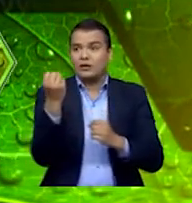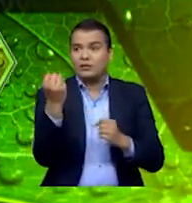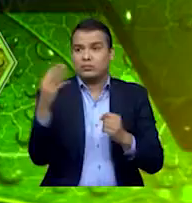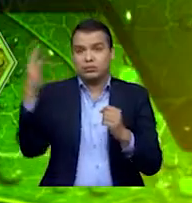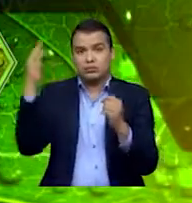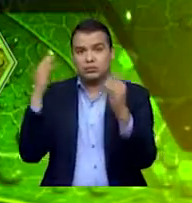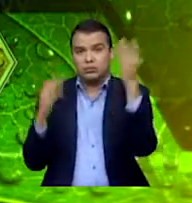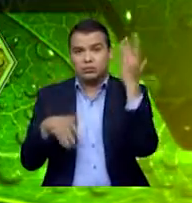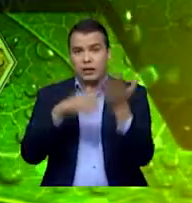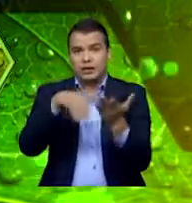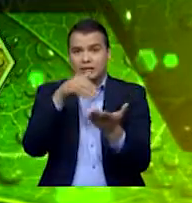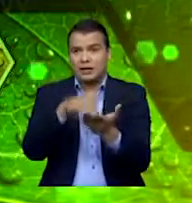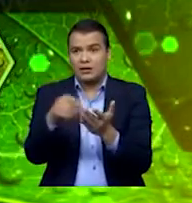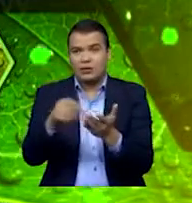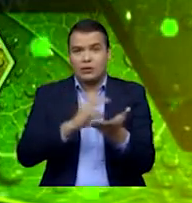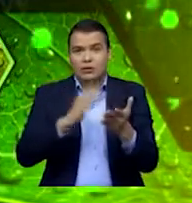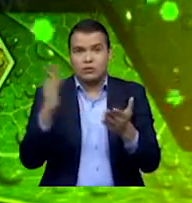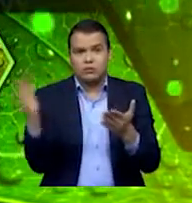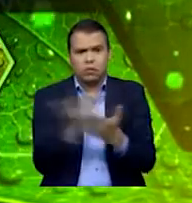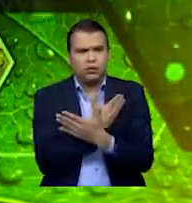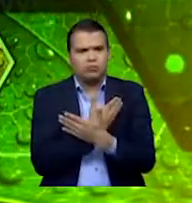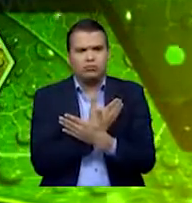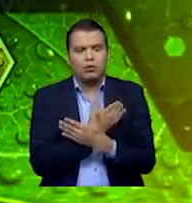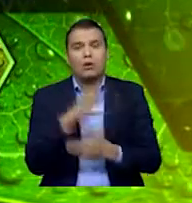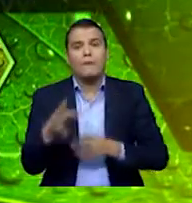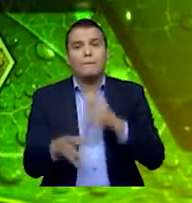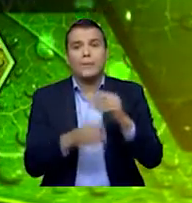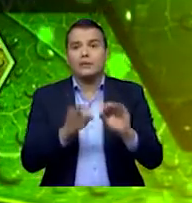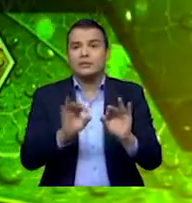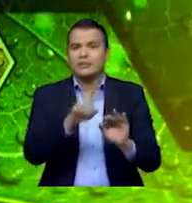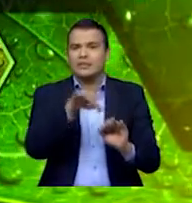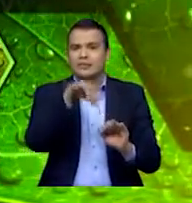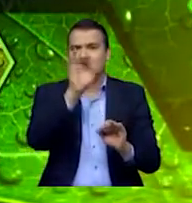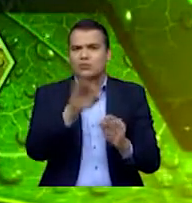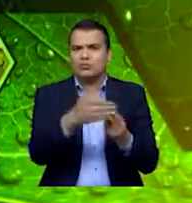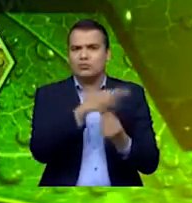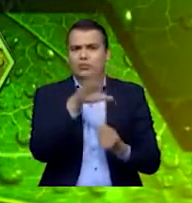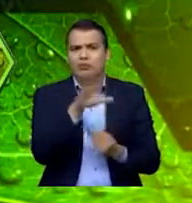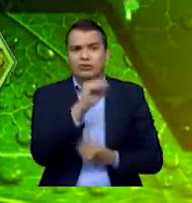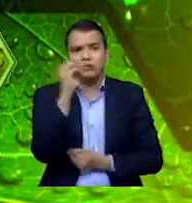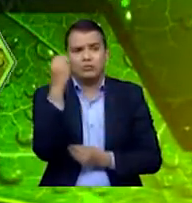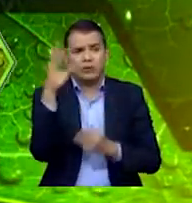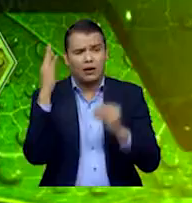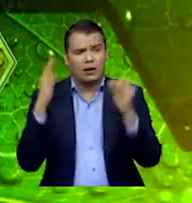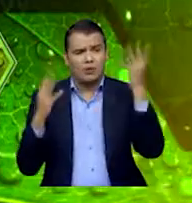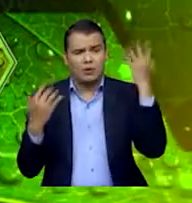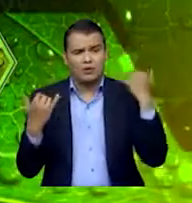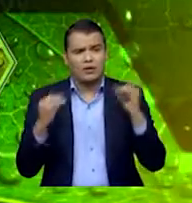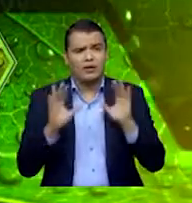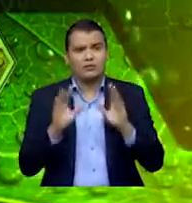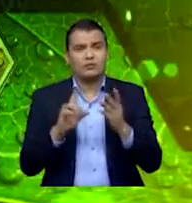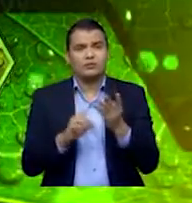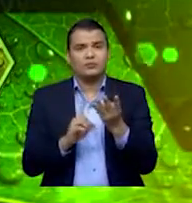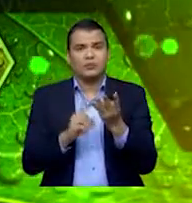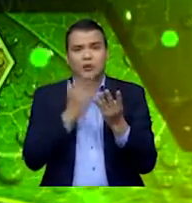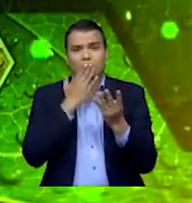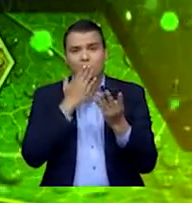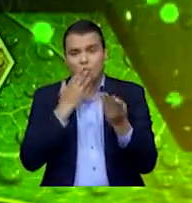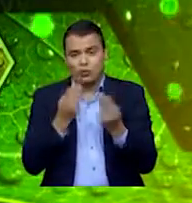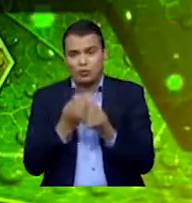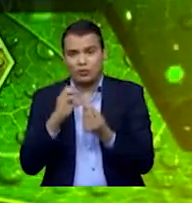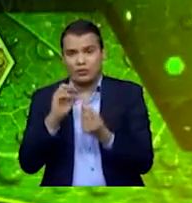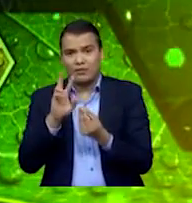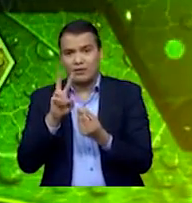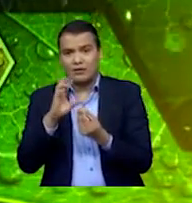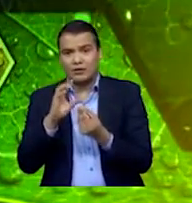separador central y la reposición de árboles se hará del 100% resguardo indígena truco cristal faes junto a la bbc siembran casi un millar de